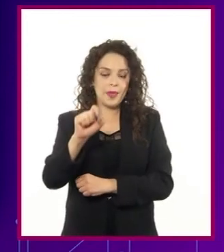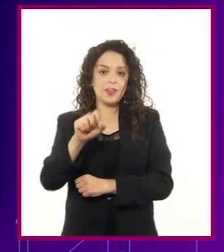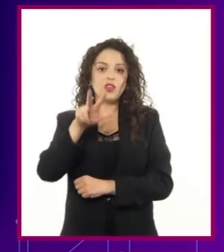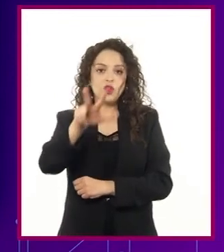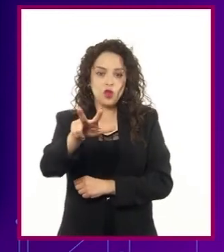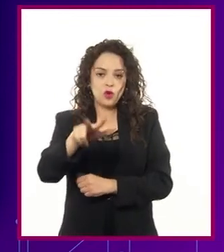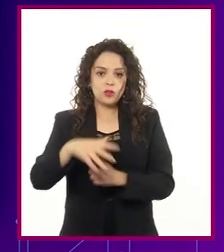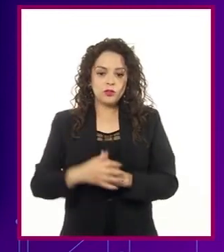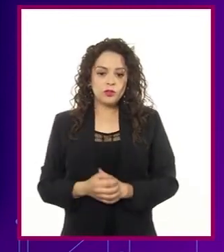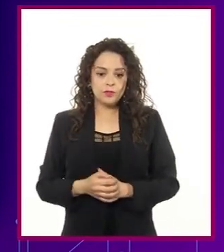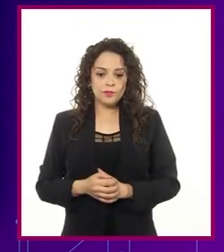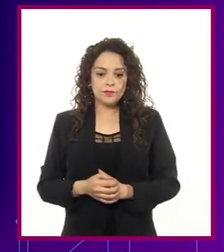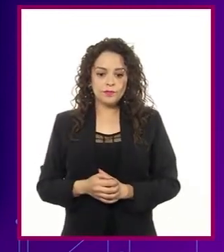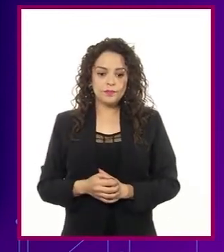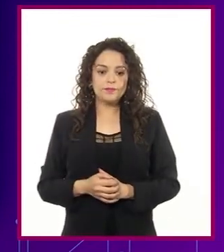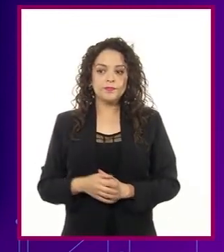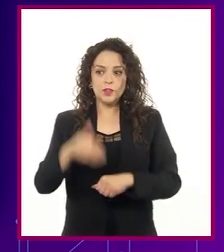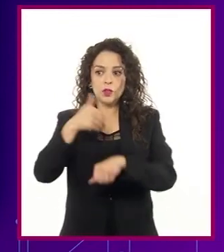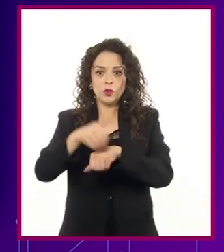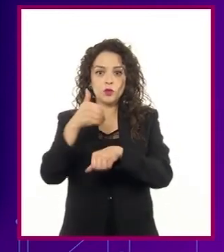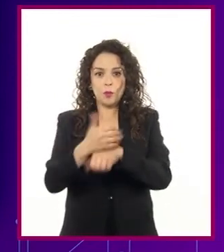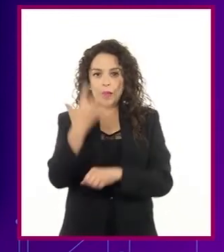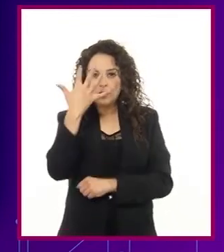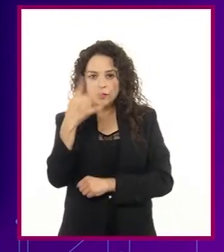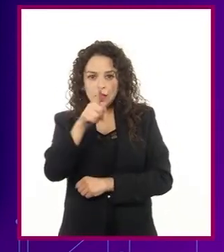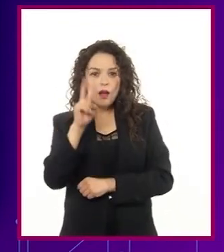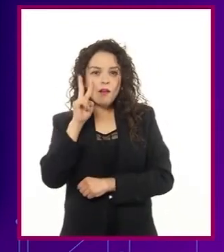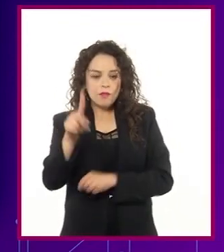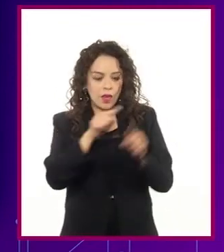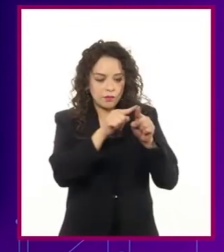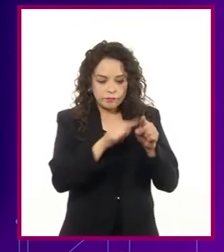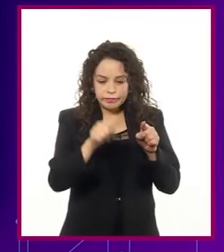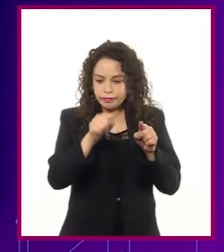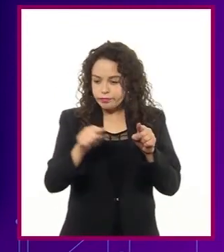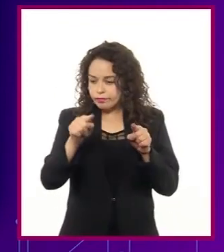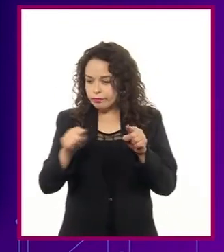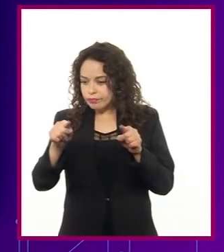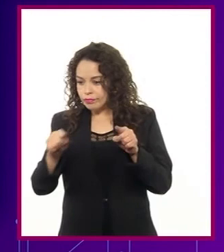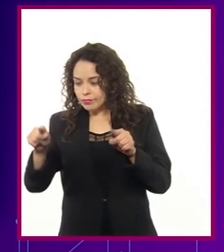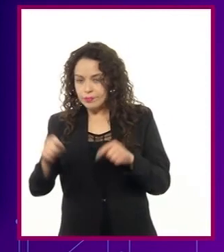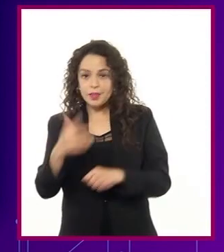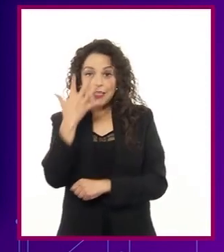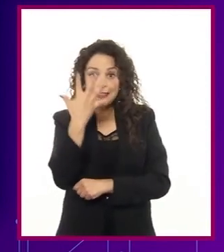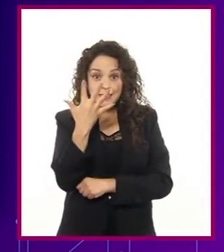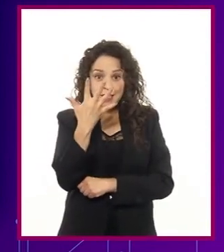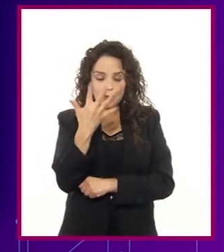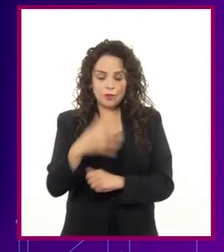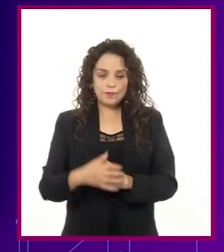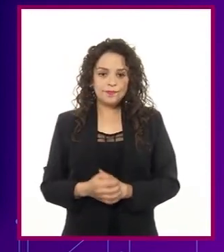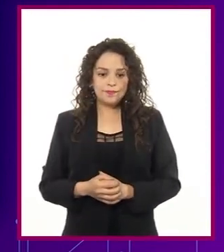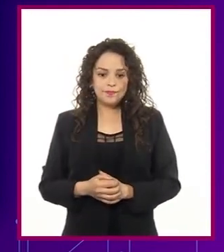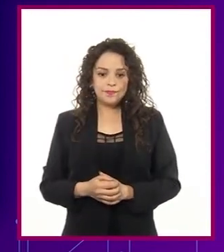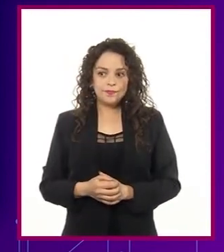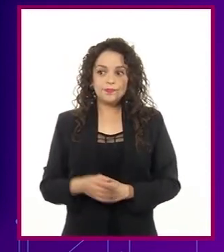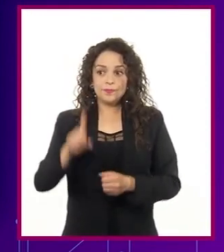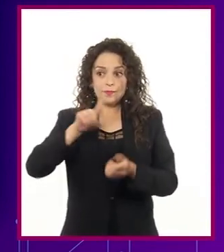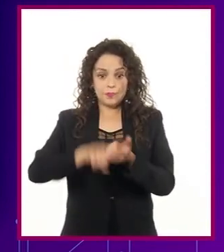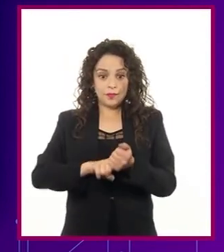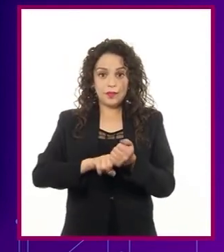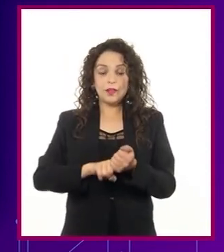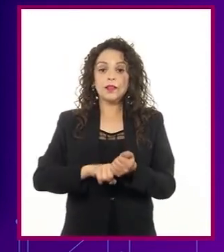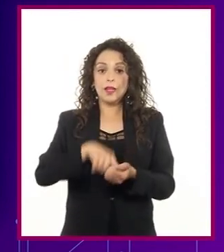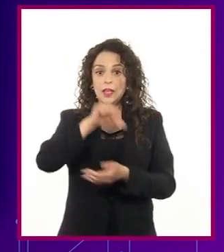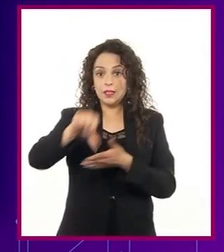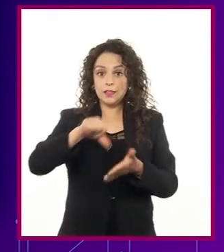la posición 5. Así, la mediana es 28 años. La medida de tendencia central que